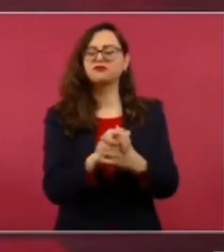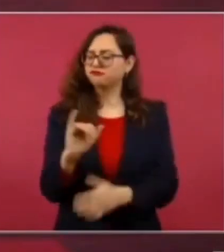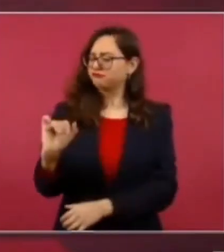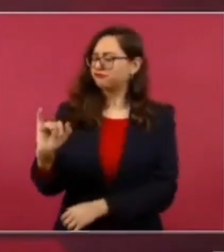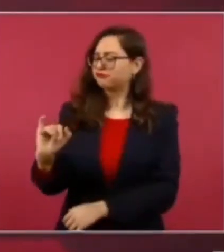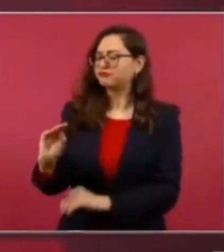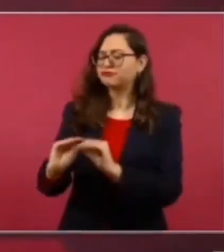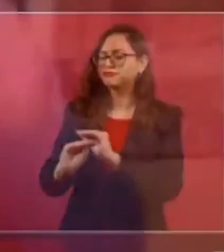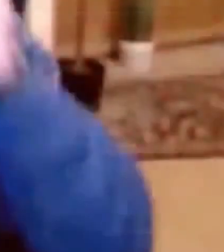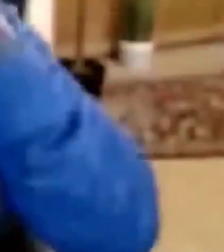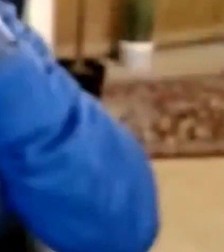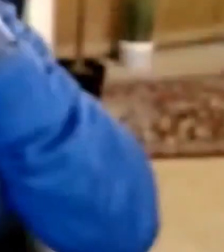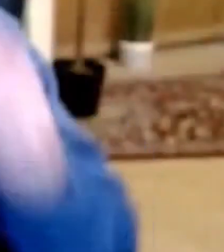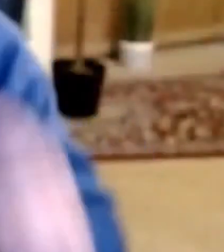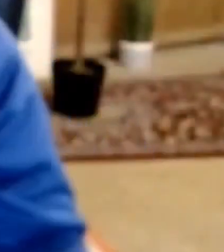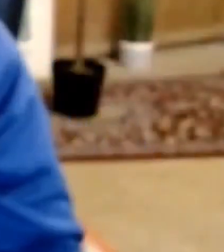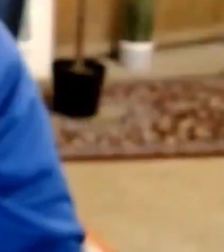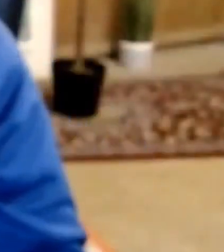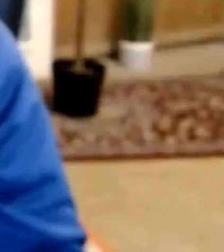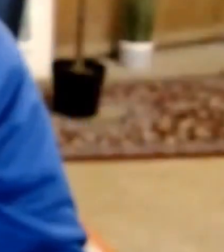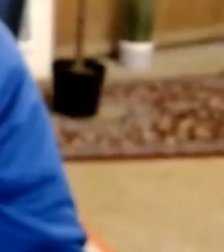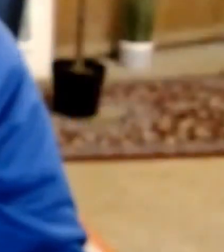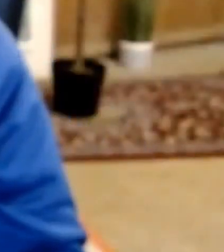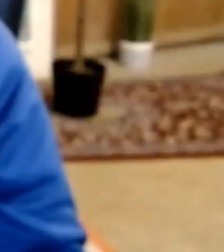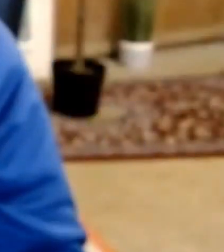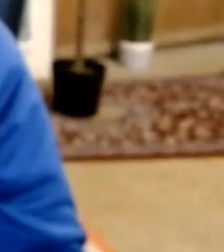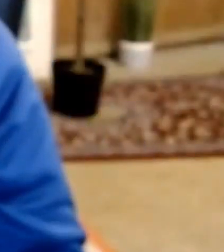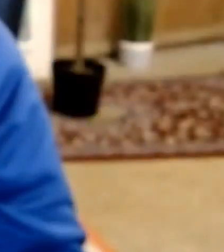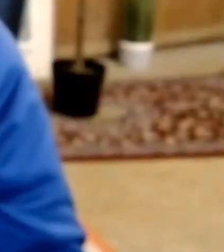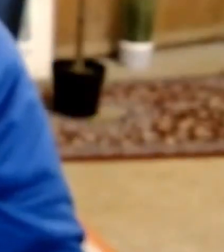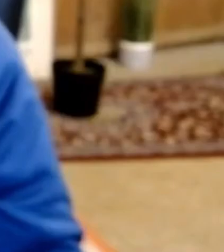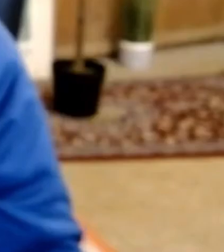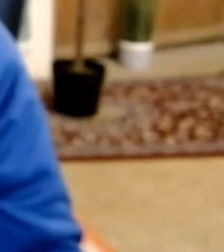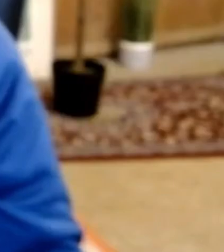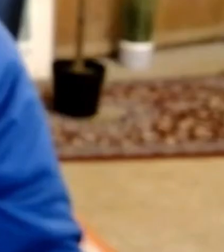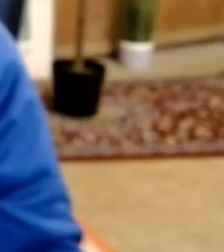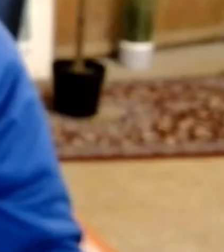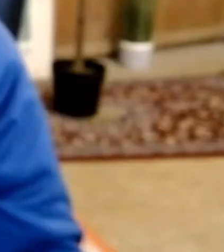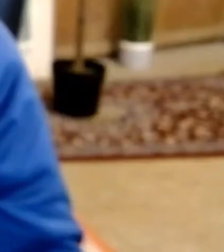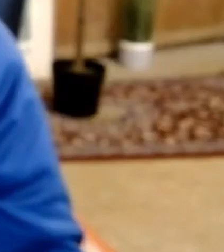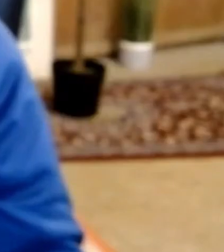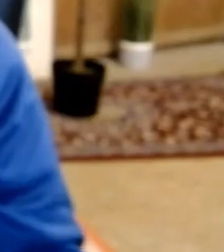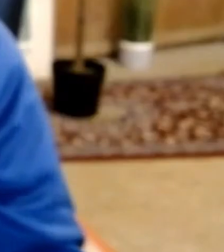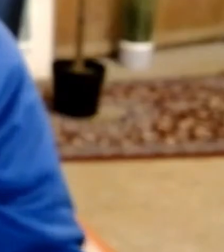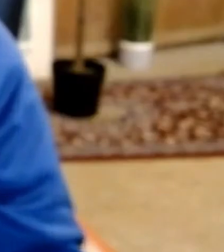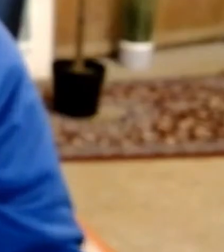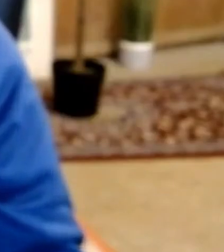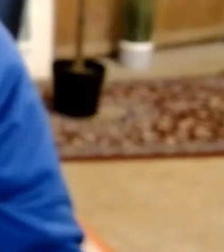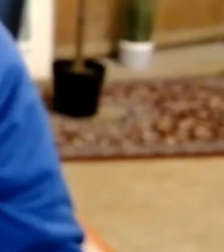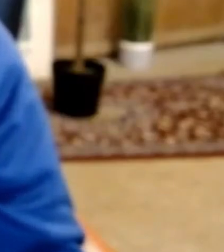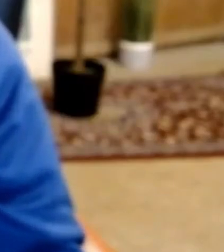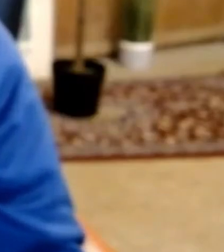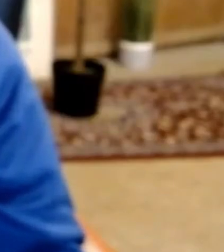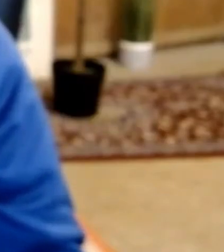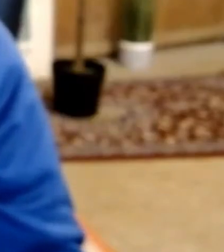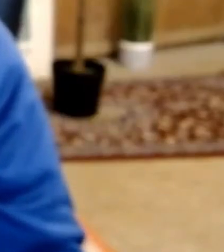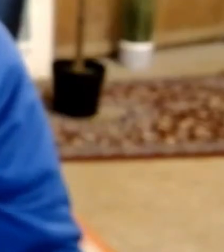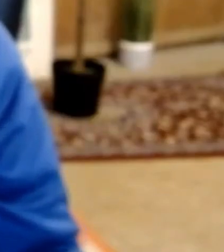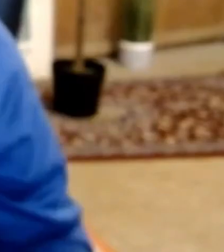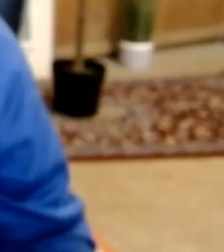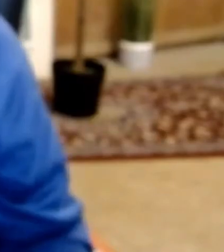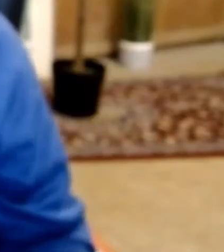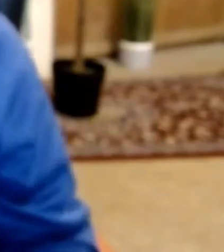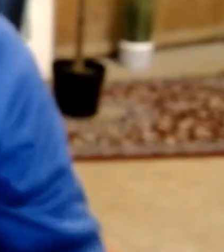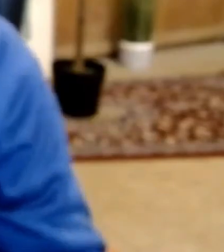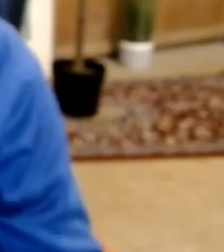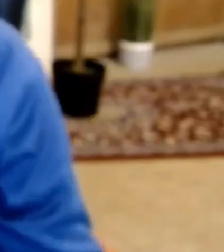Este rechazo que existe hacia ellos es absoluto y claro, así que pues ahí queda, incluso